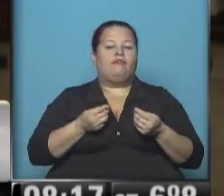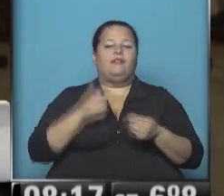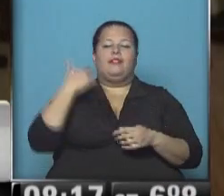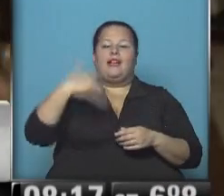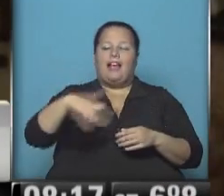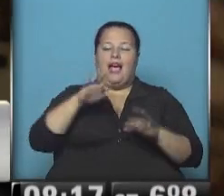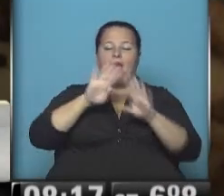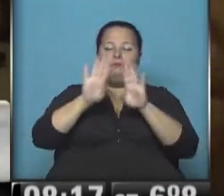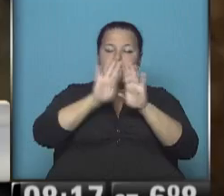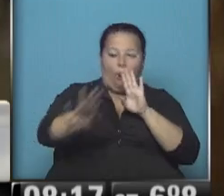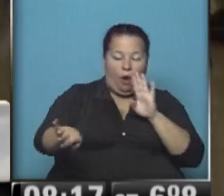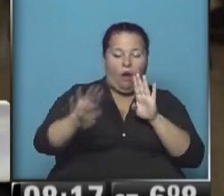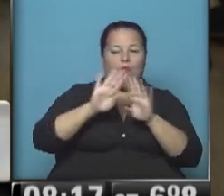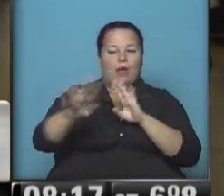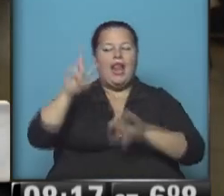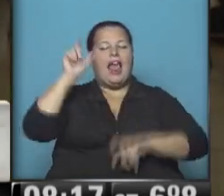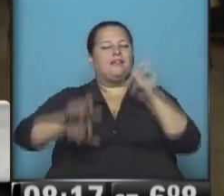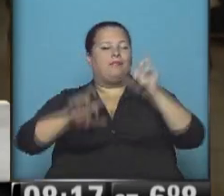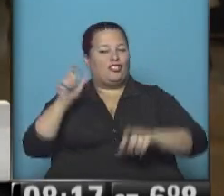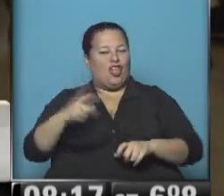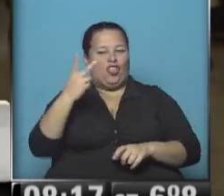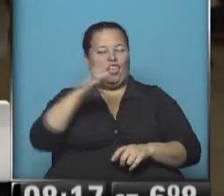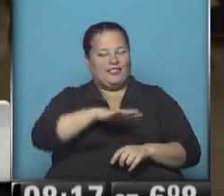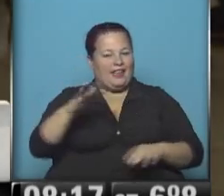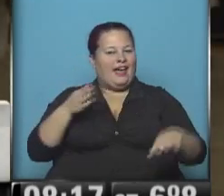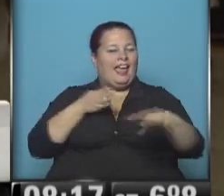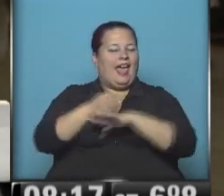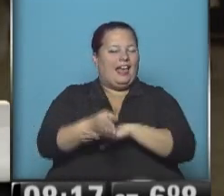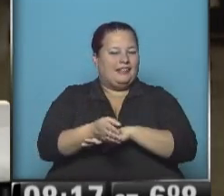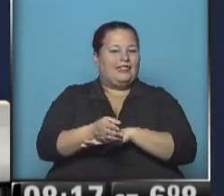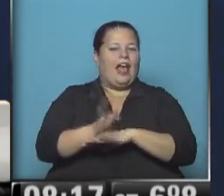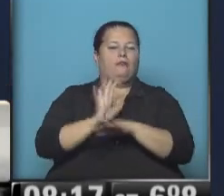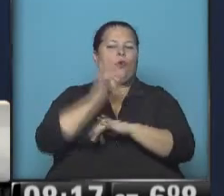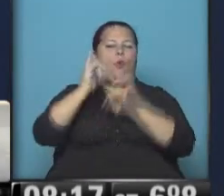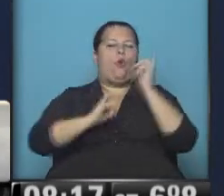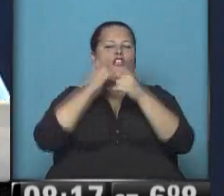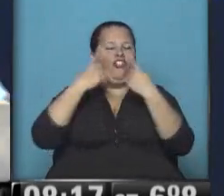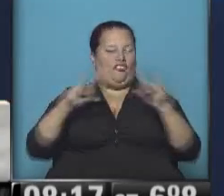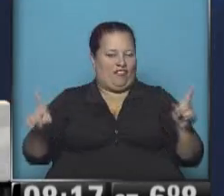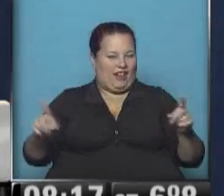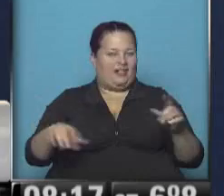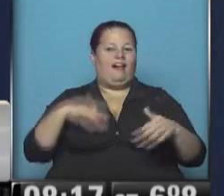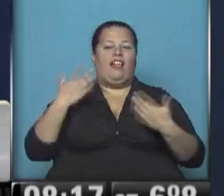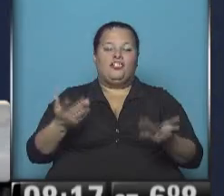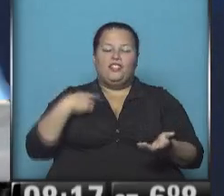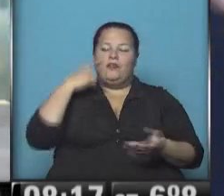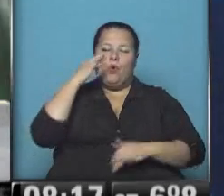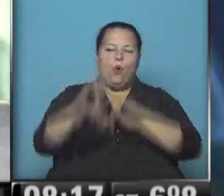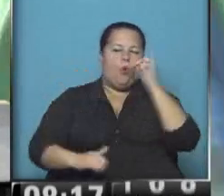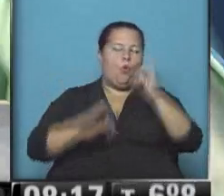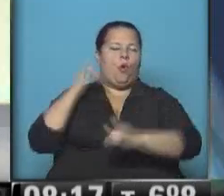puerta que se abre los protagonistas, que son dos chicos, entran a un cuento diferente. Y así es que vamos